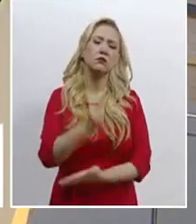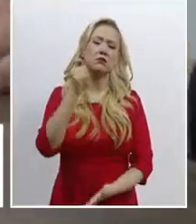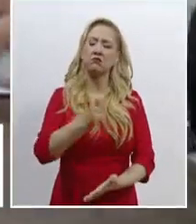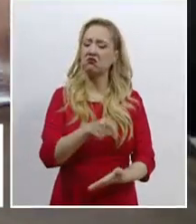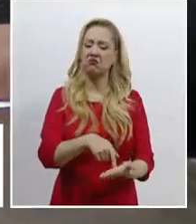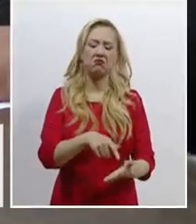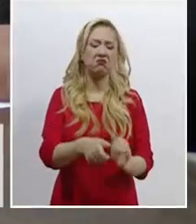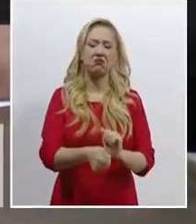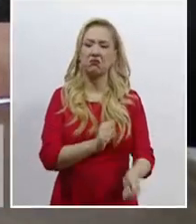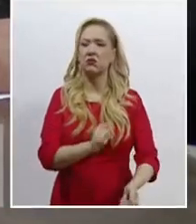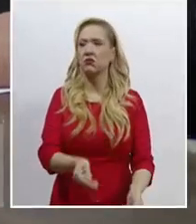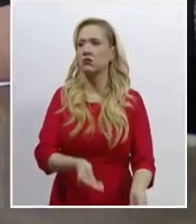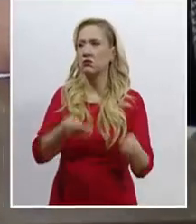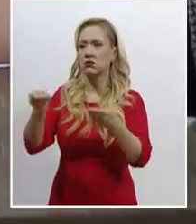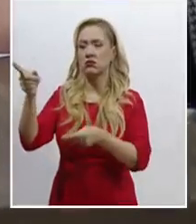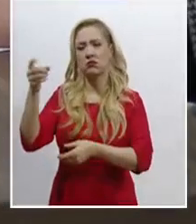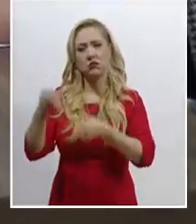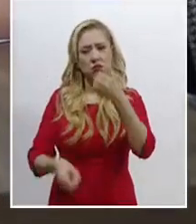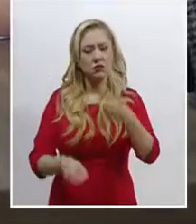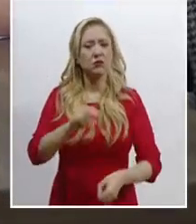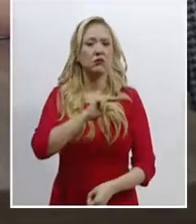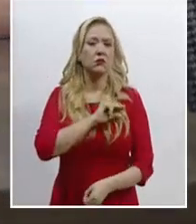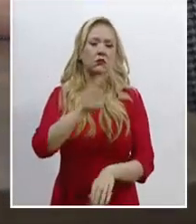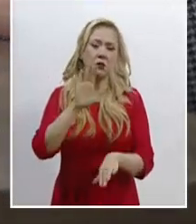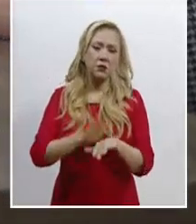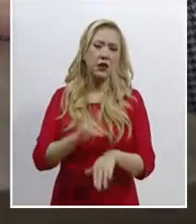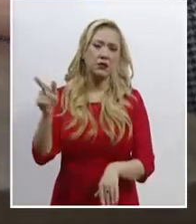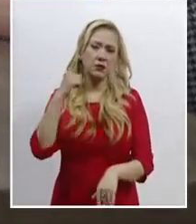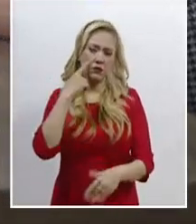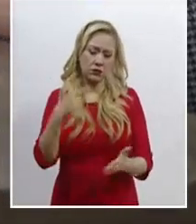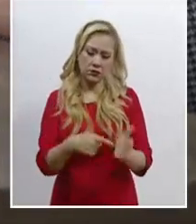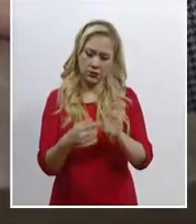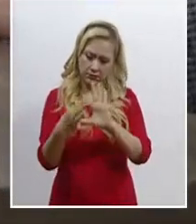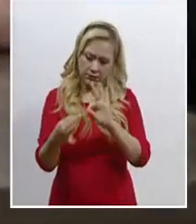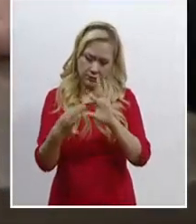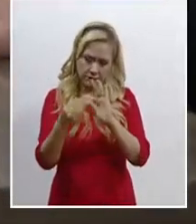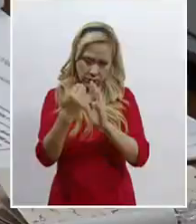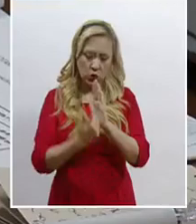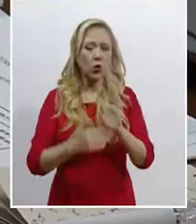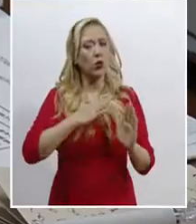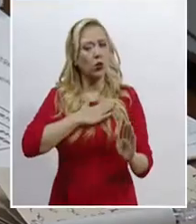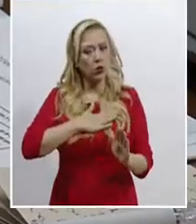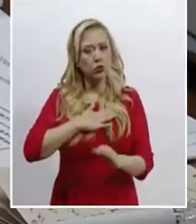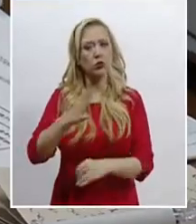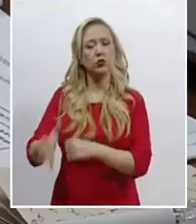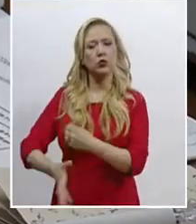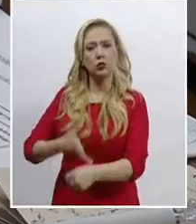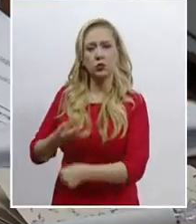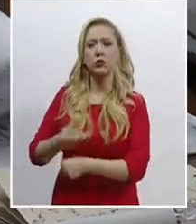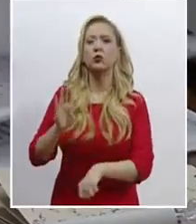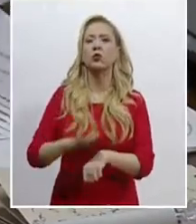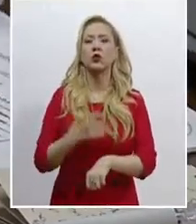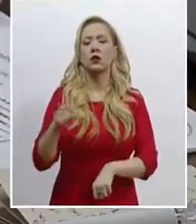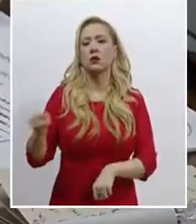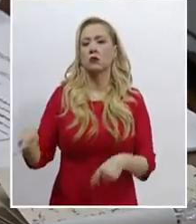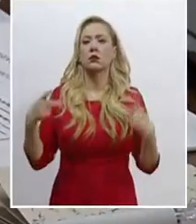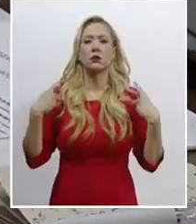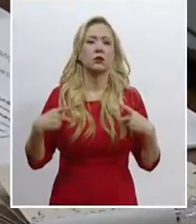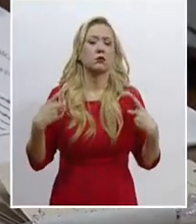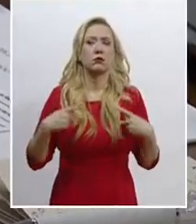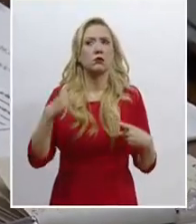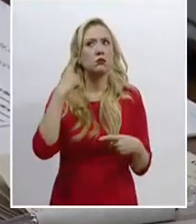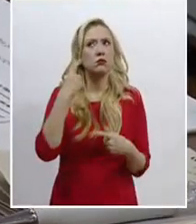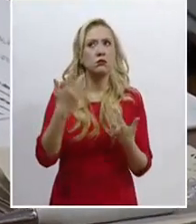Tribunal Colegiado del Conocimiento para que aplique los criterios de la Sala en materia de justa indemnización, tomando en cuenta que el afectado no ejerció la